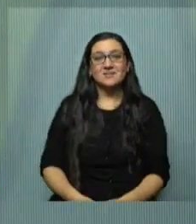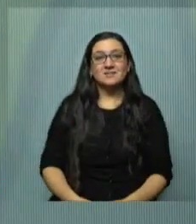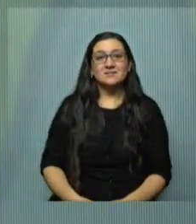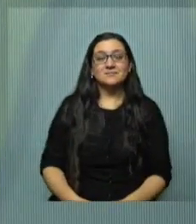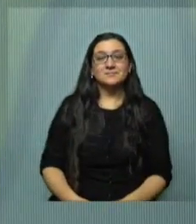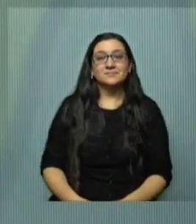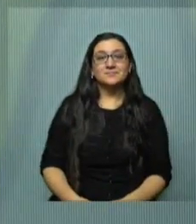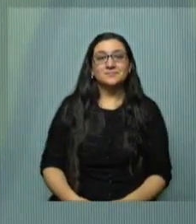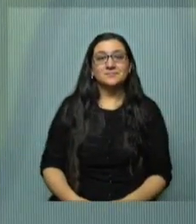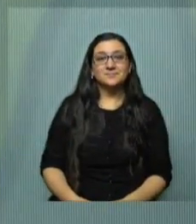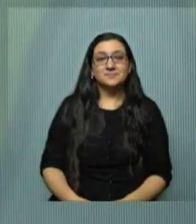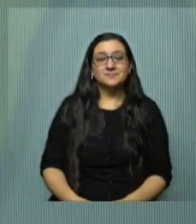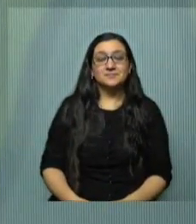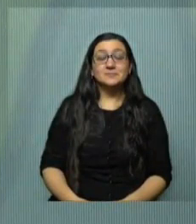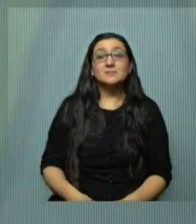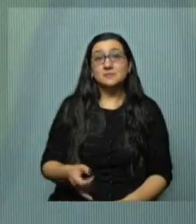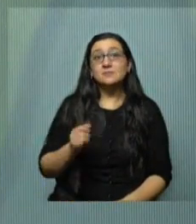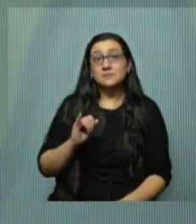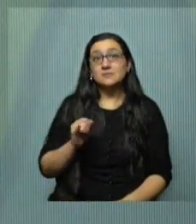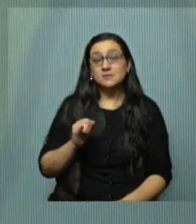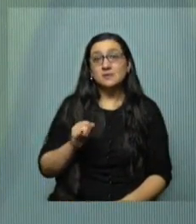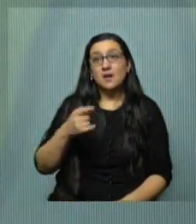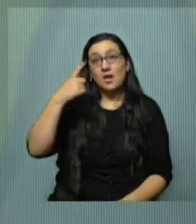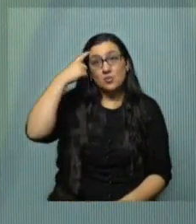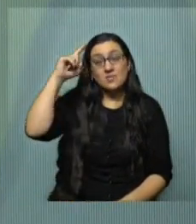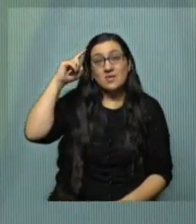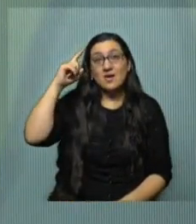hablaba. Y sí, una intención